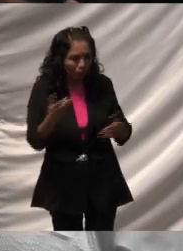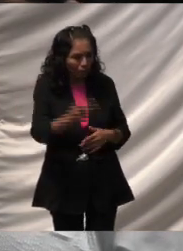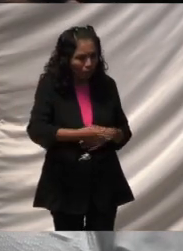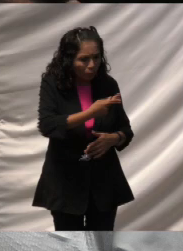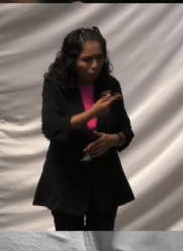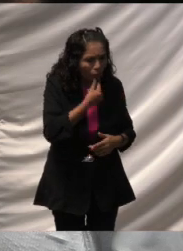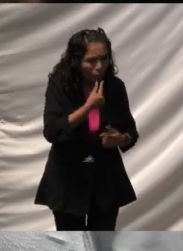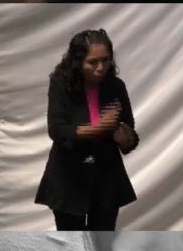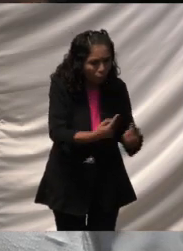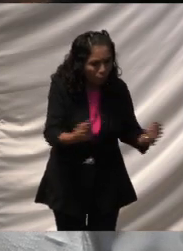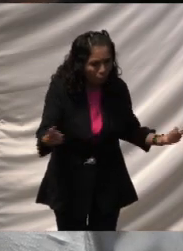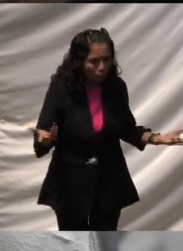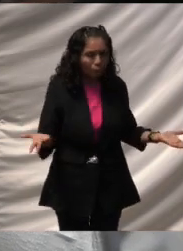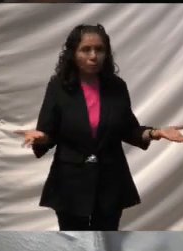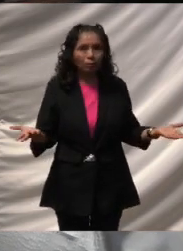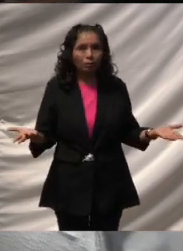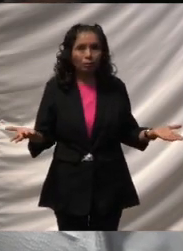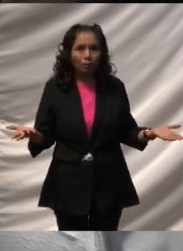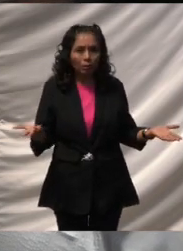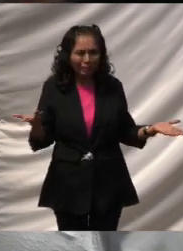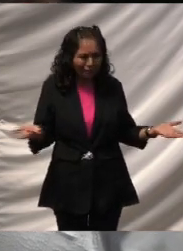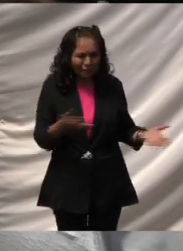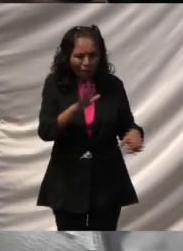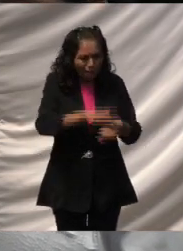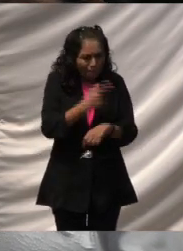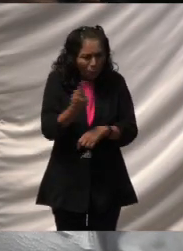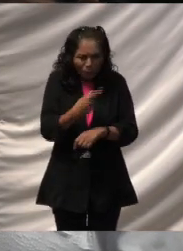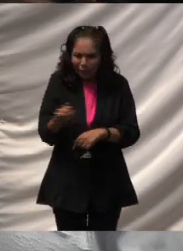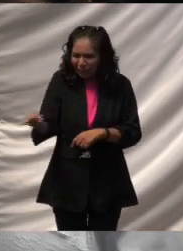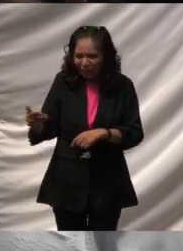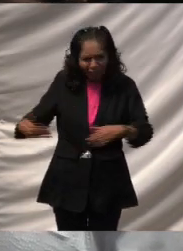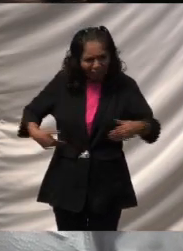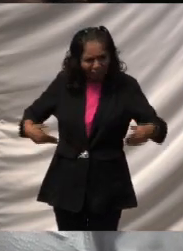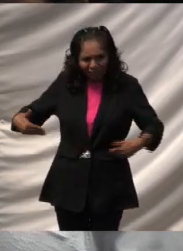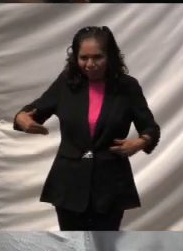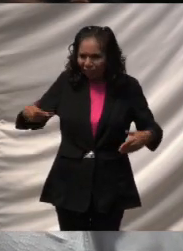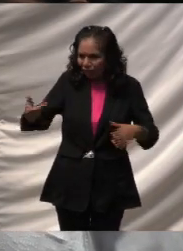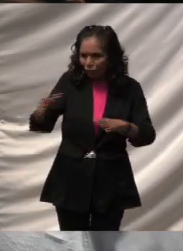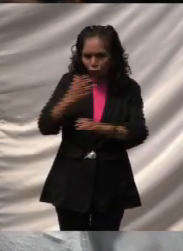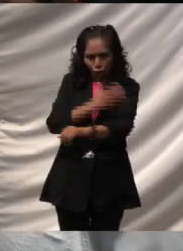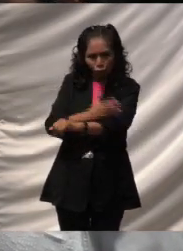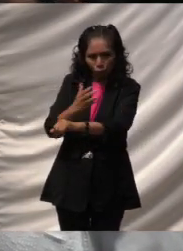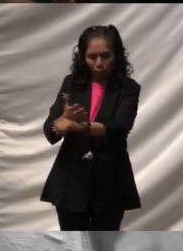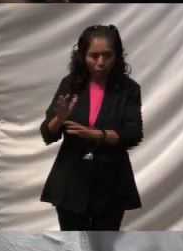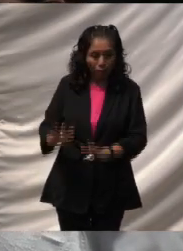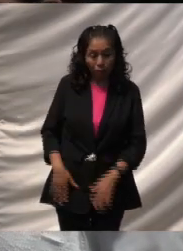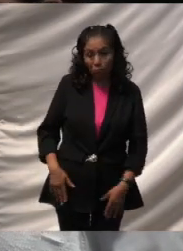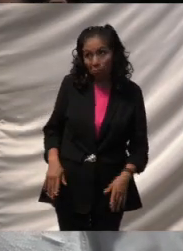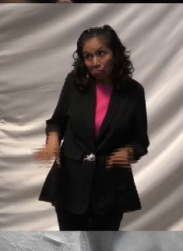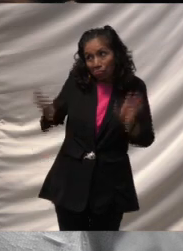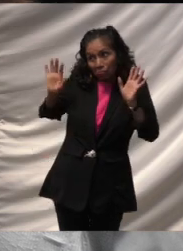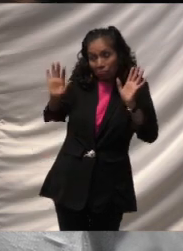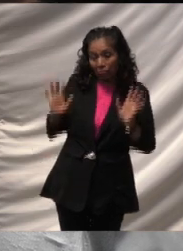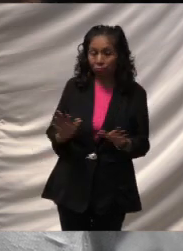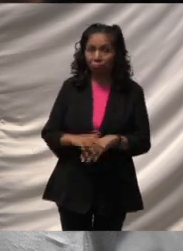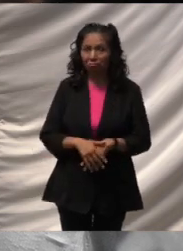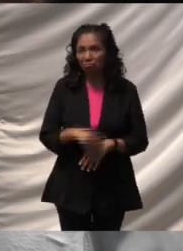niños. «¿Cuánto tiempo llevan molestando a su compañera?». «No sé, no tiene